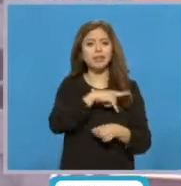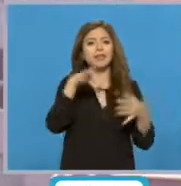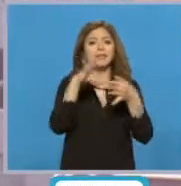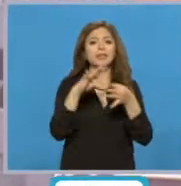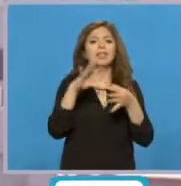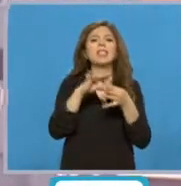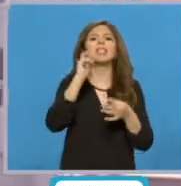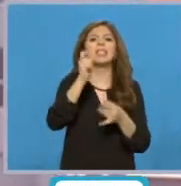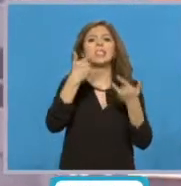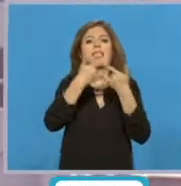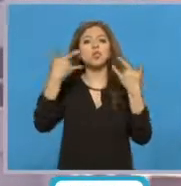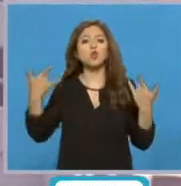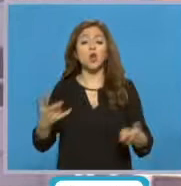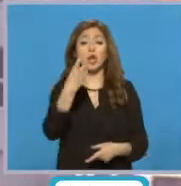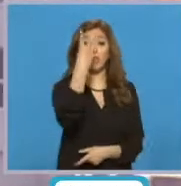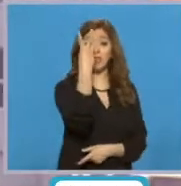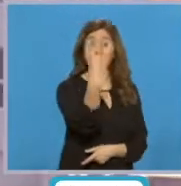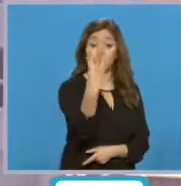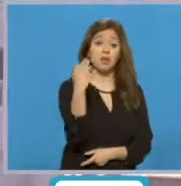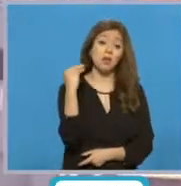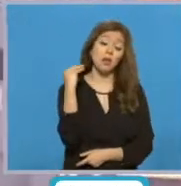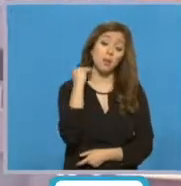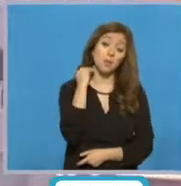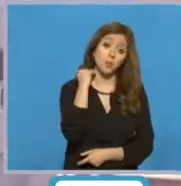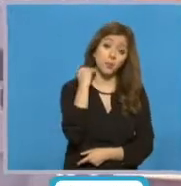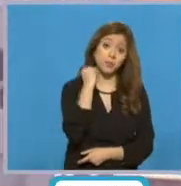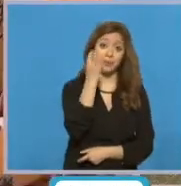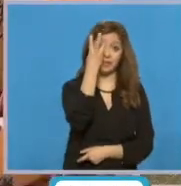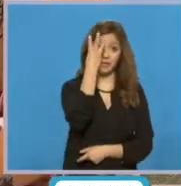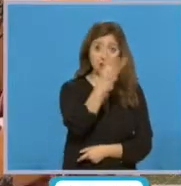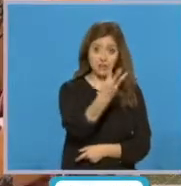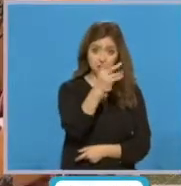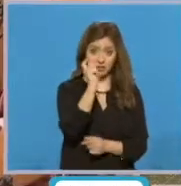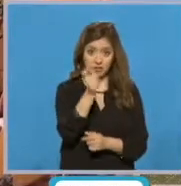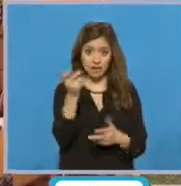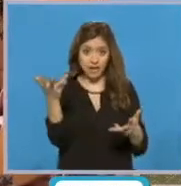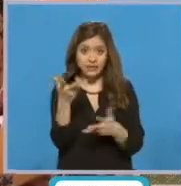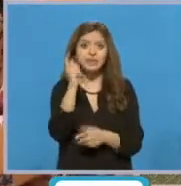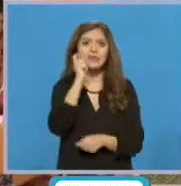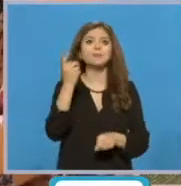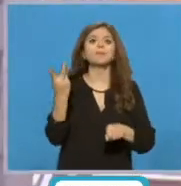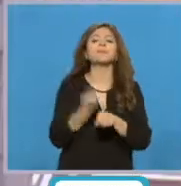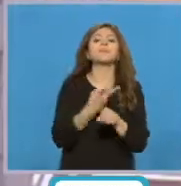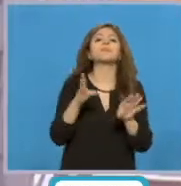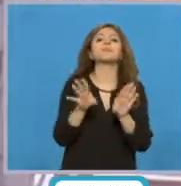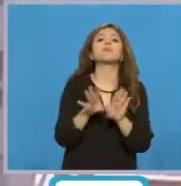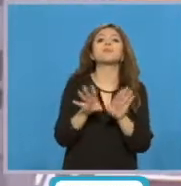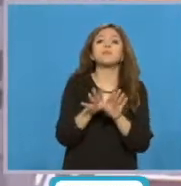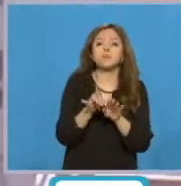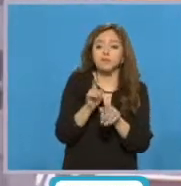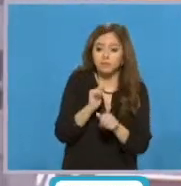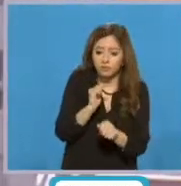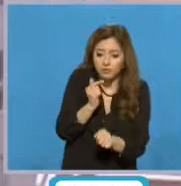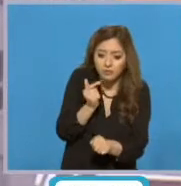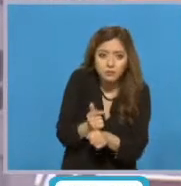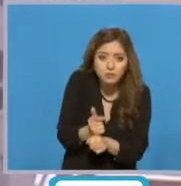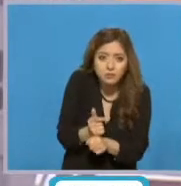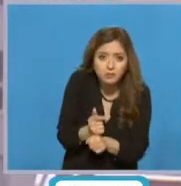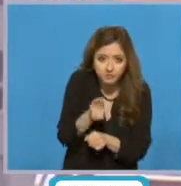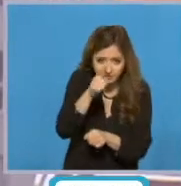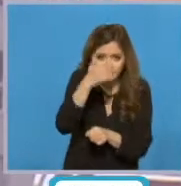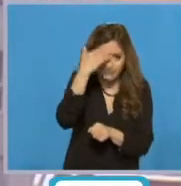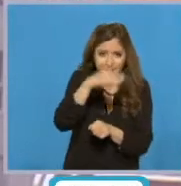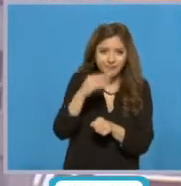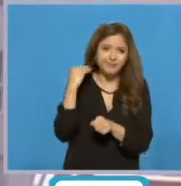de tres abogados, tres sospechosos, un crimen. La vida entre abogados es complicada, pero cuando se